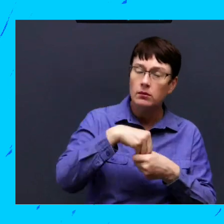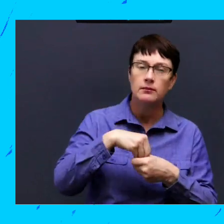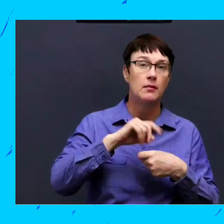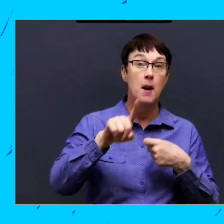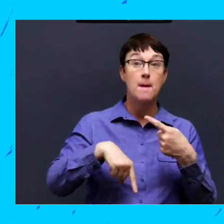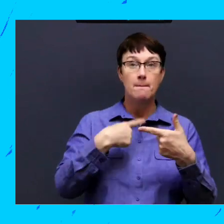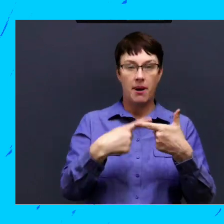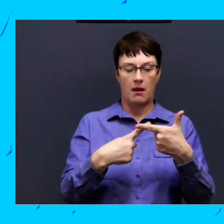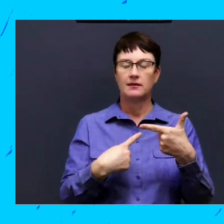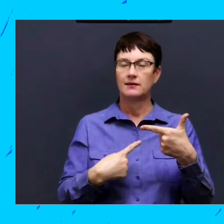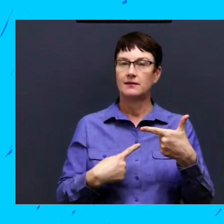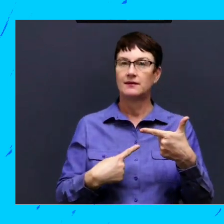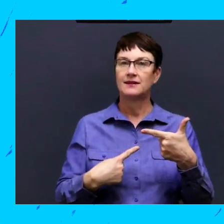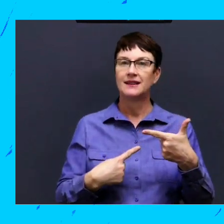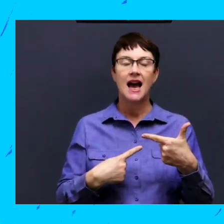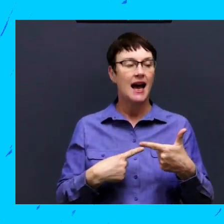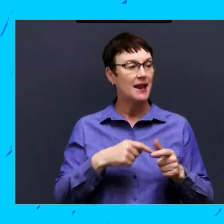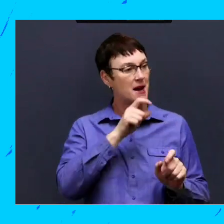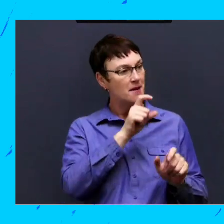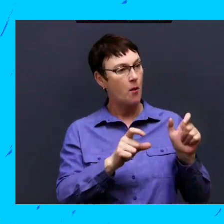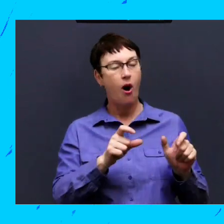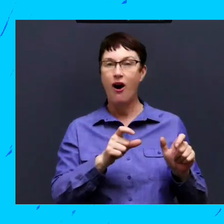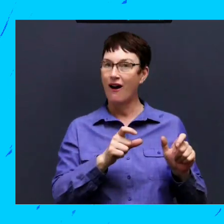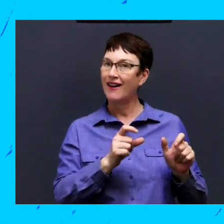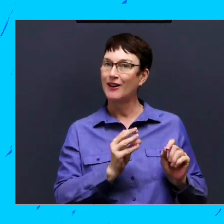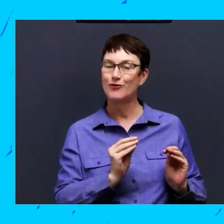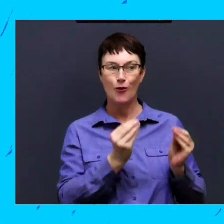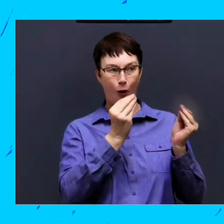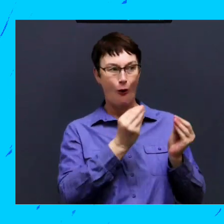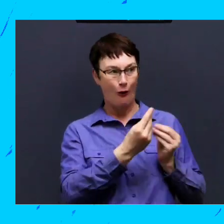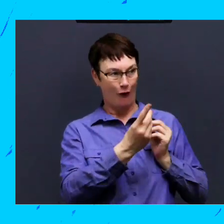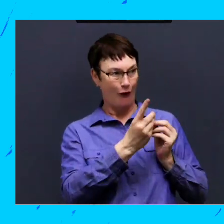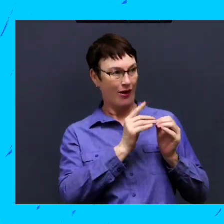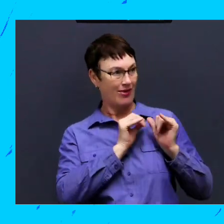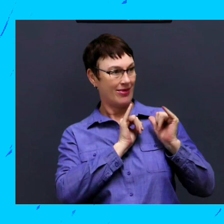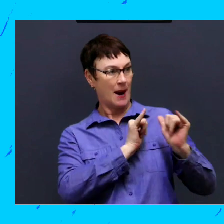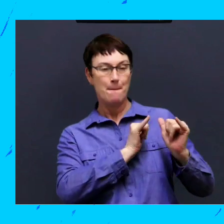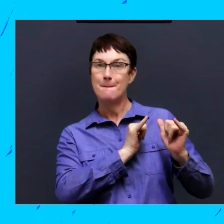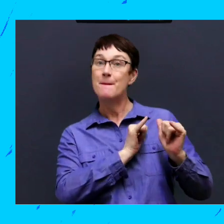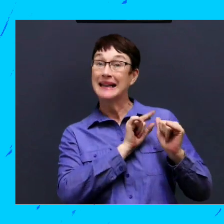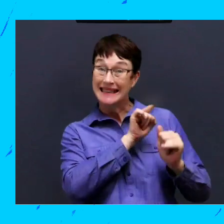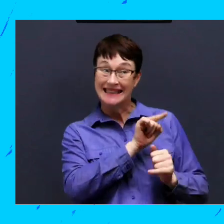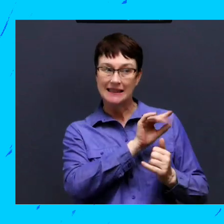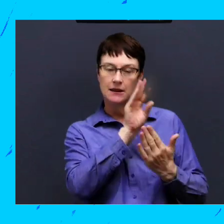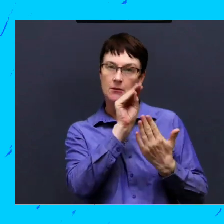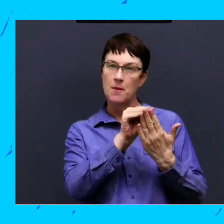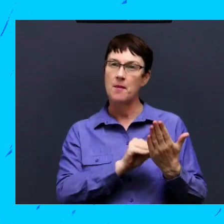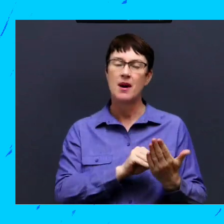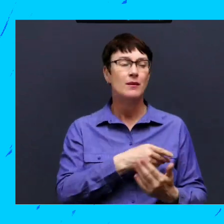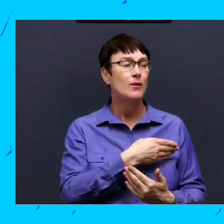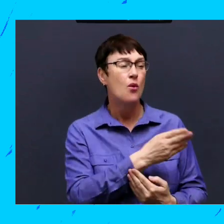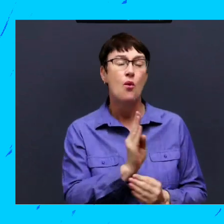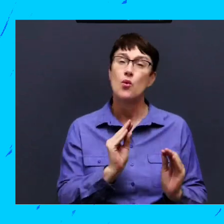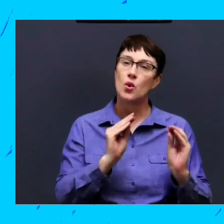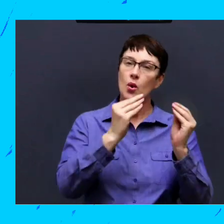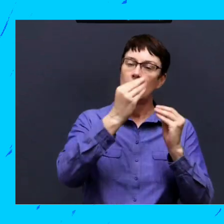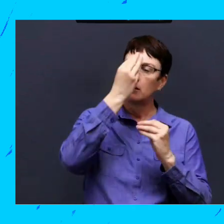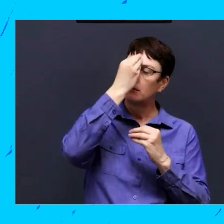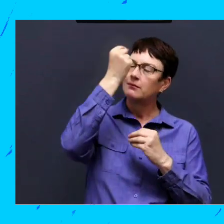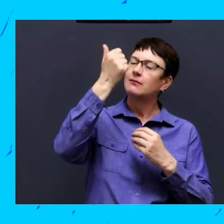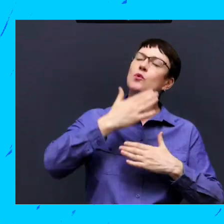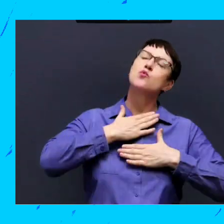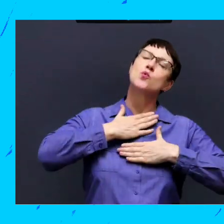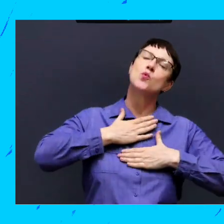la voz de mis colegas, adolescentes y jóvenes que sueñan en un mundo donde todos los jóvenes